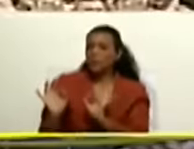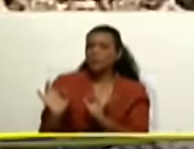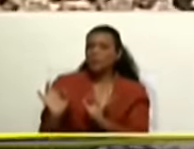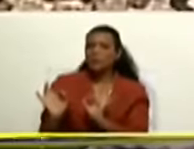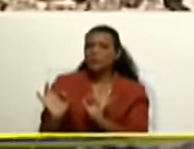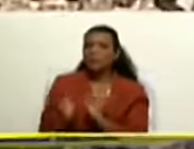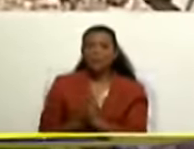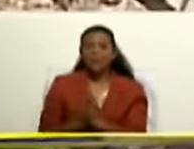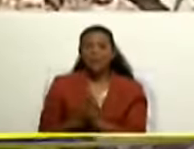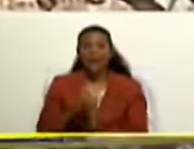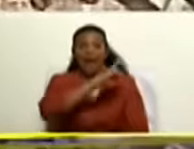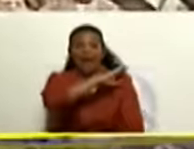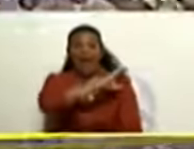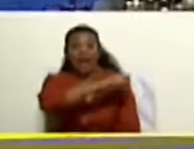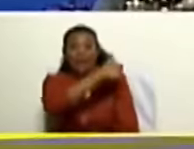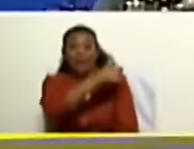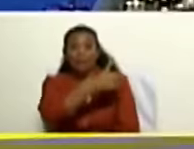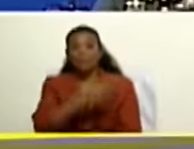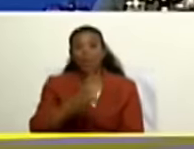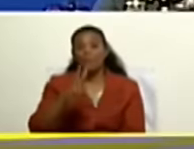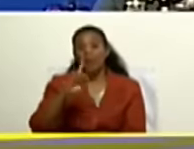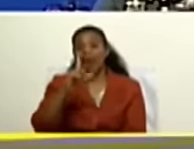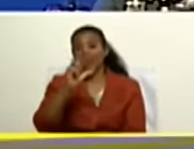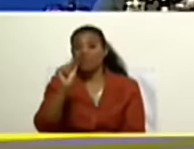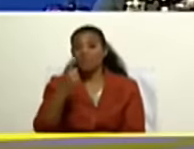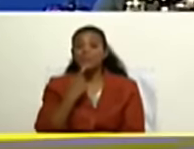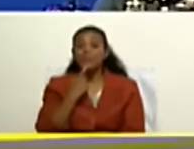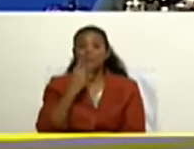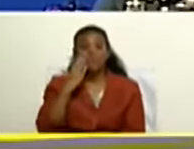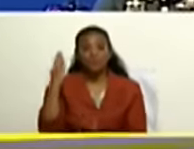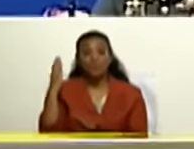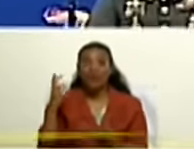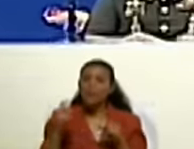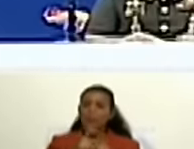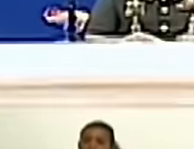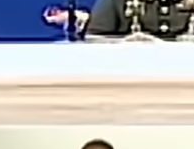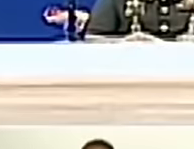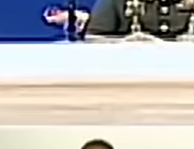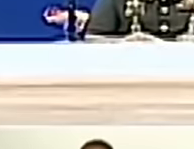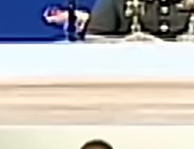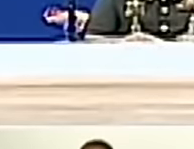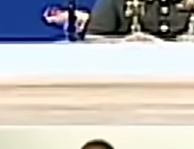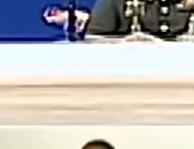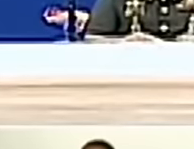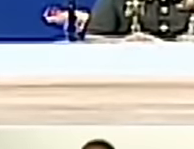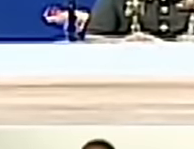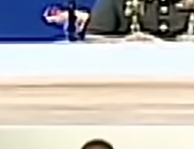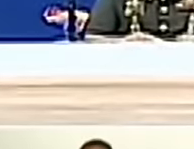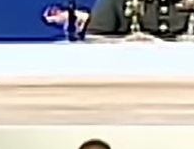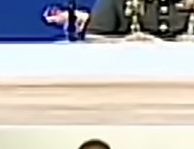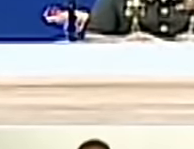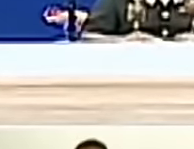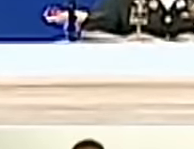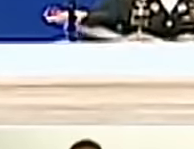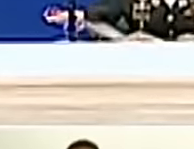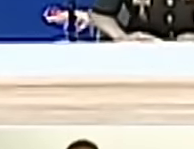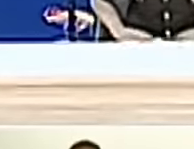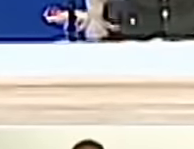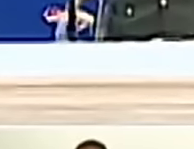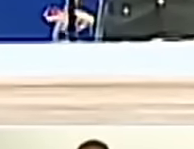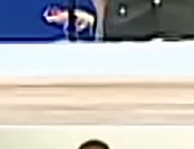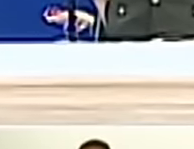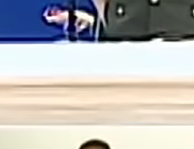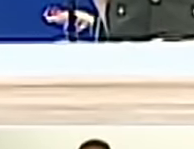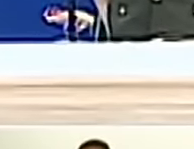al general en jefe Vladimir Padrino López, extraordinarias palabras al general en jefe Hernández